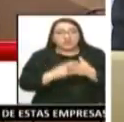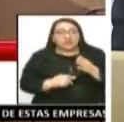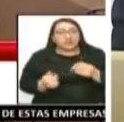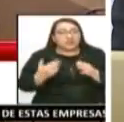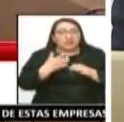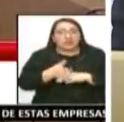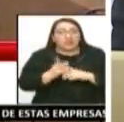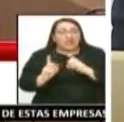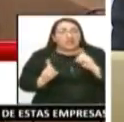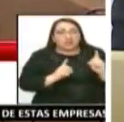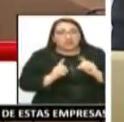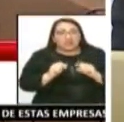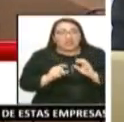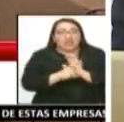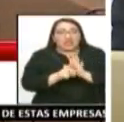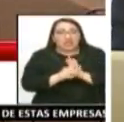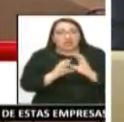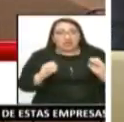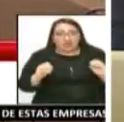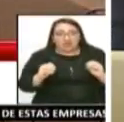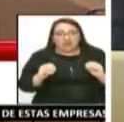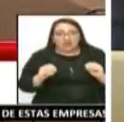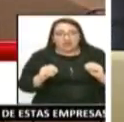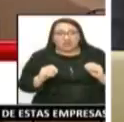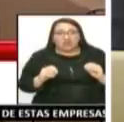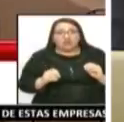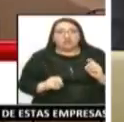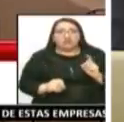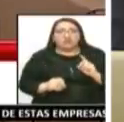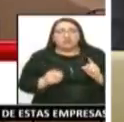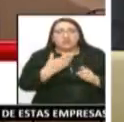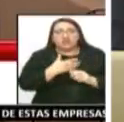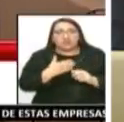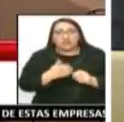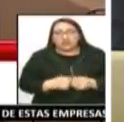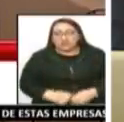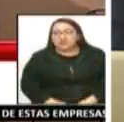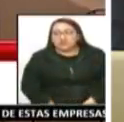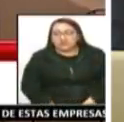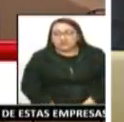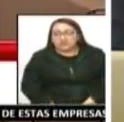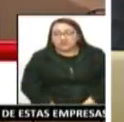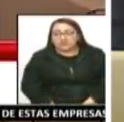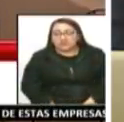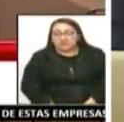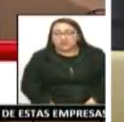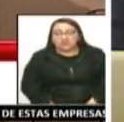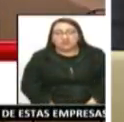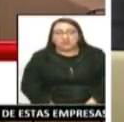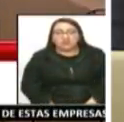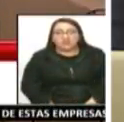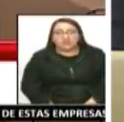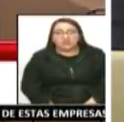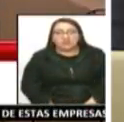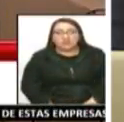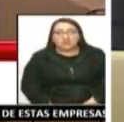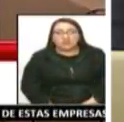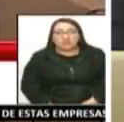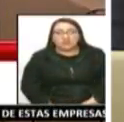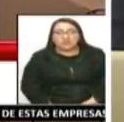número de representantes tanto del Senado como también de diputados. Y ese es precisamente el debate. Hay que